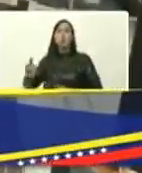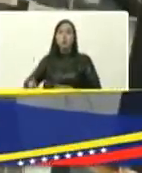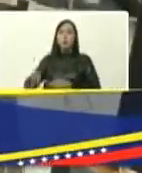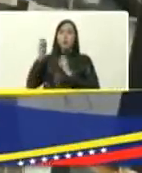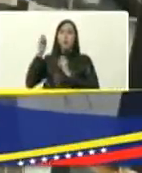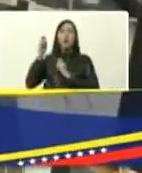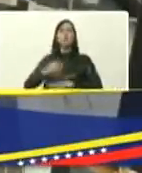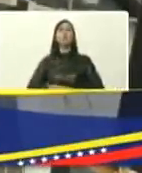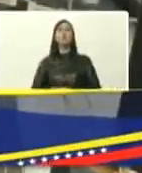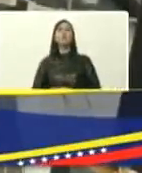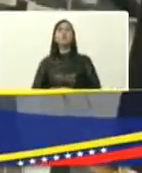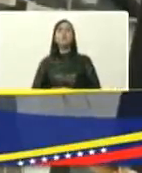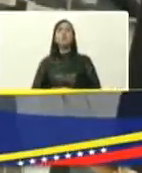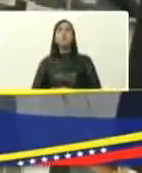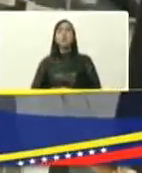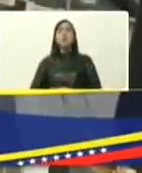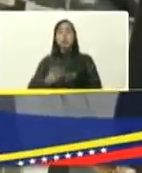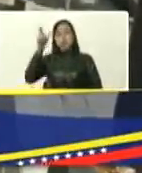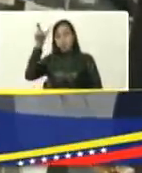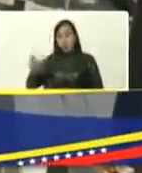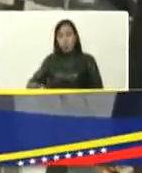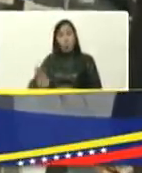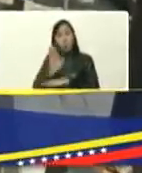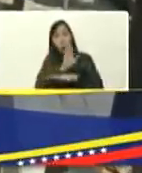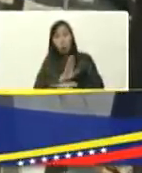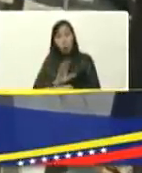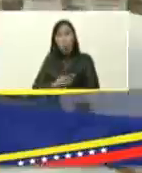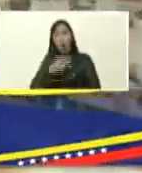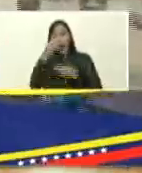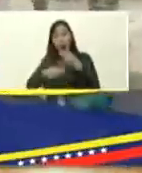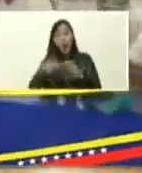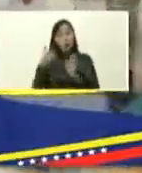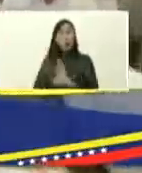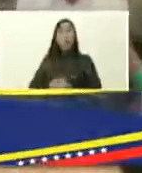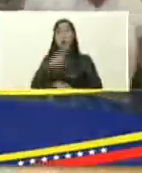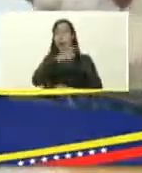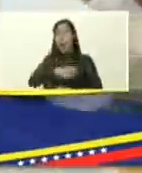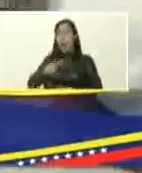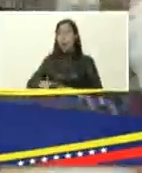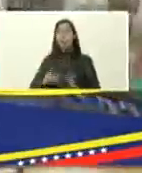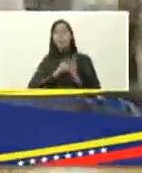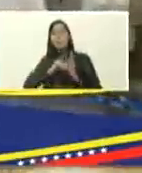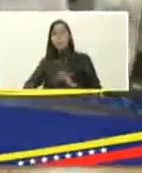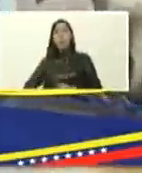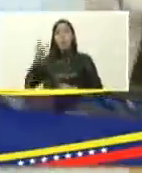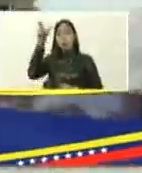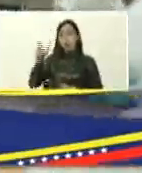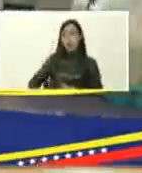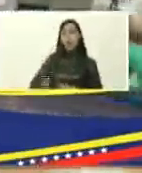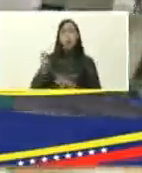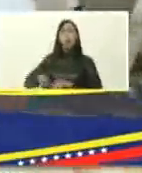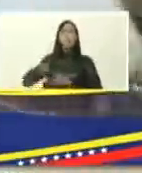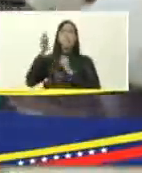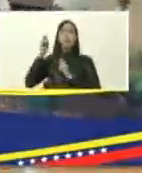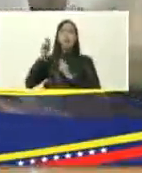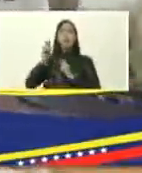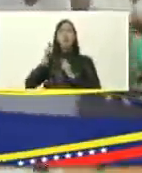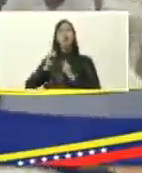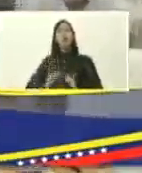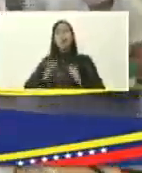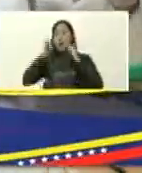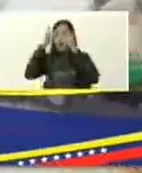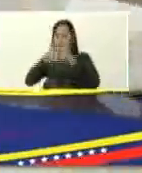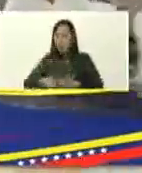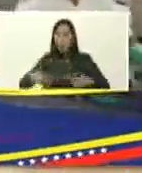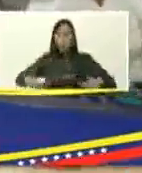camarada Dante, protector del estado, ha creado la proveeduría del pescador, que ha nacido con mucha fuerza, con mucho esfuerzo